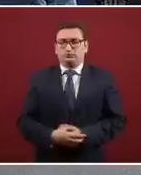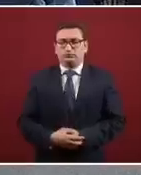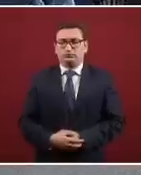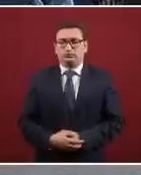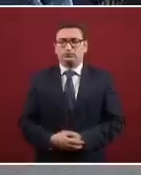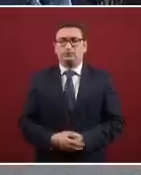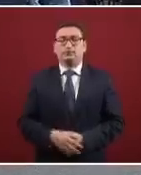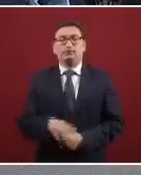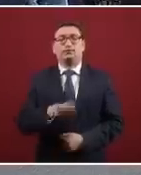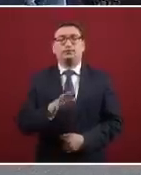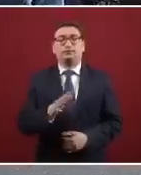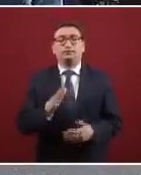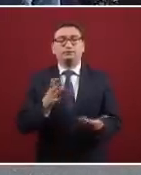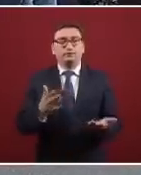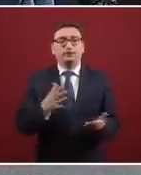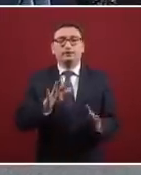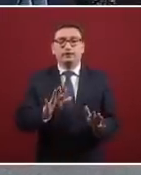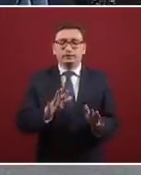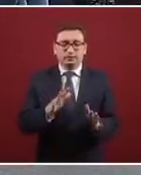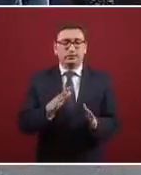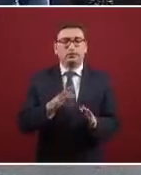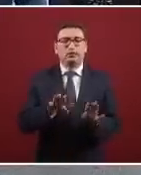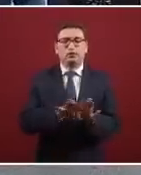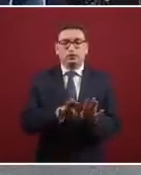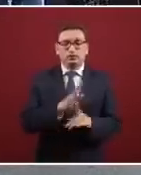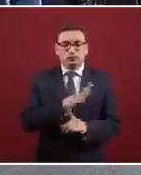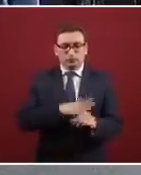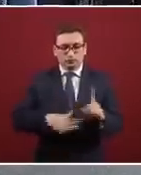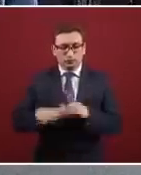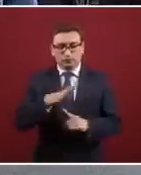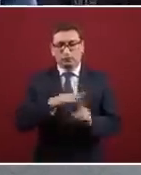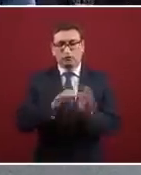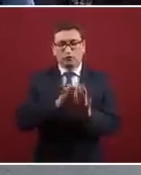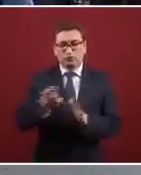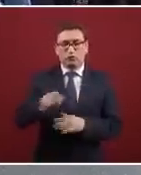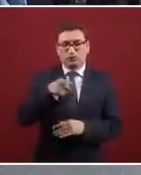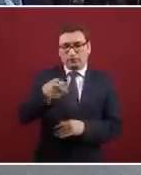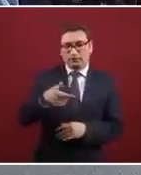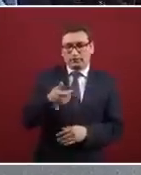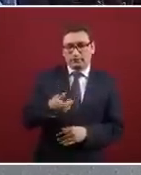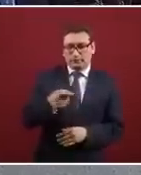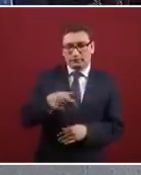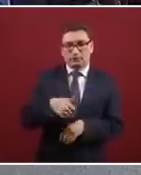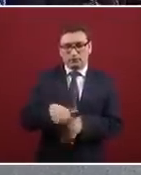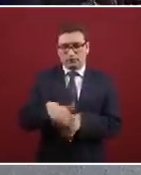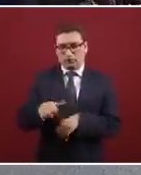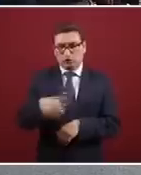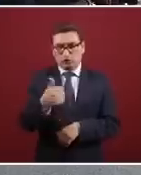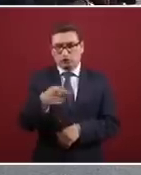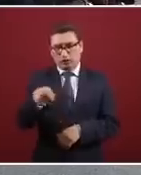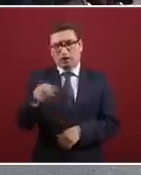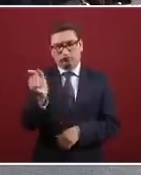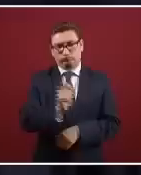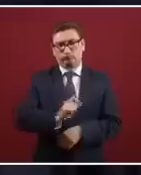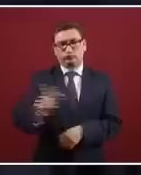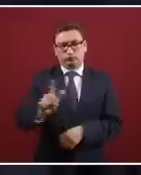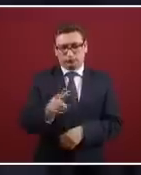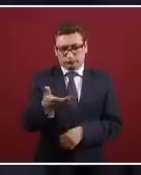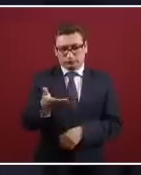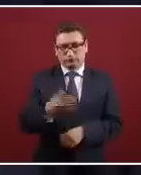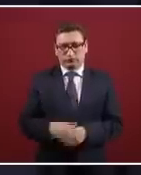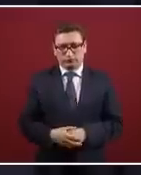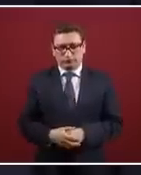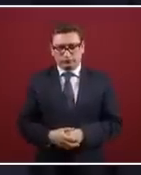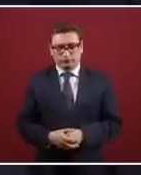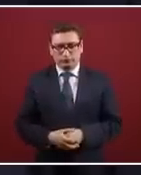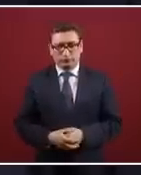Es que hay que ver, el que está en Canal 11 es un profesional,